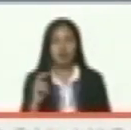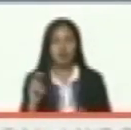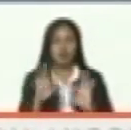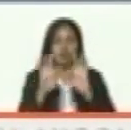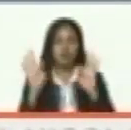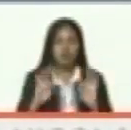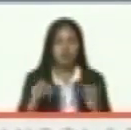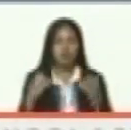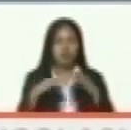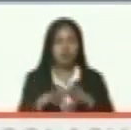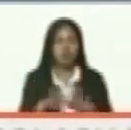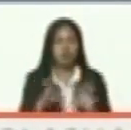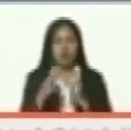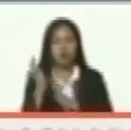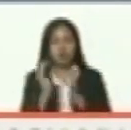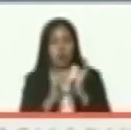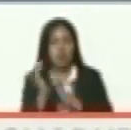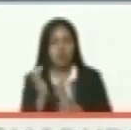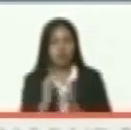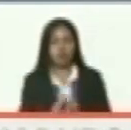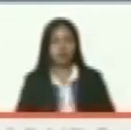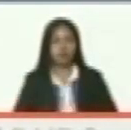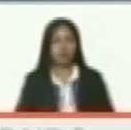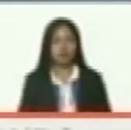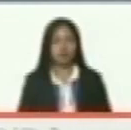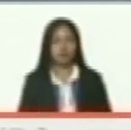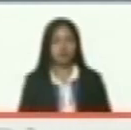sagrado de nuestro Señor Jesucristo.